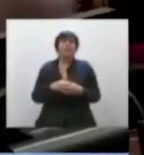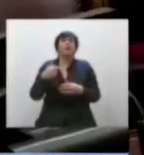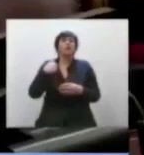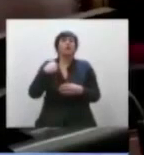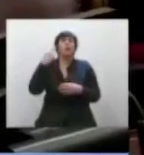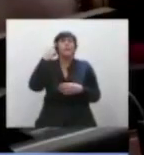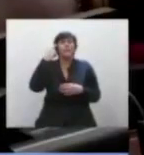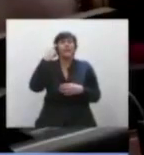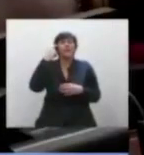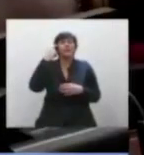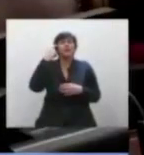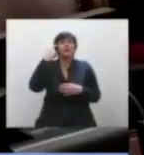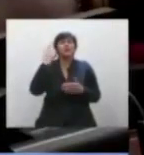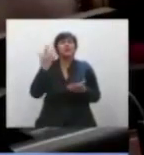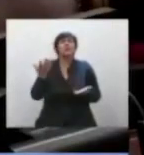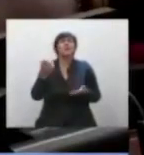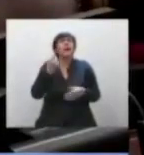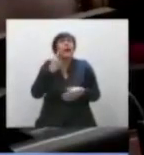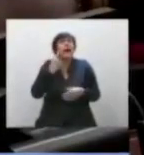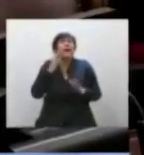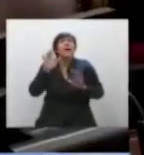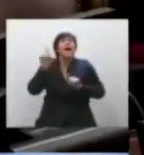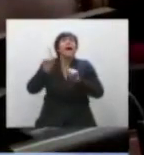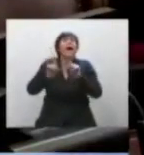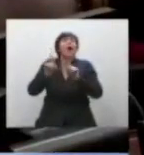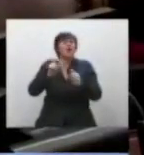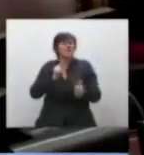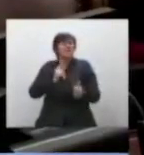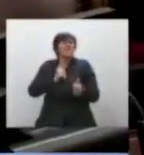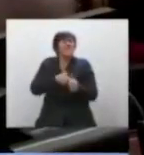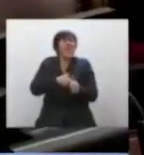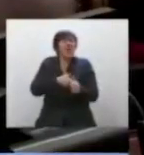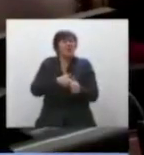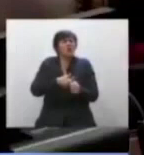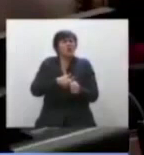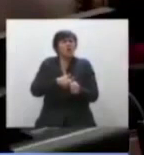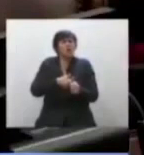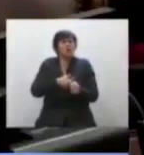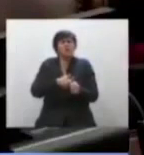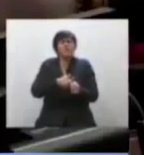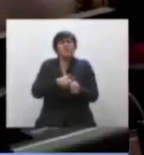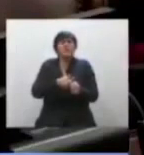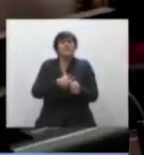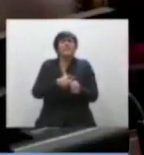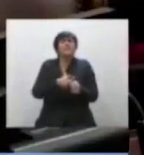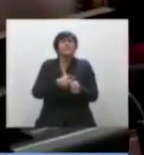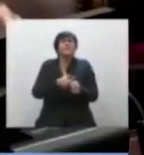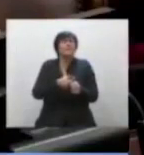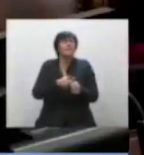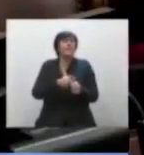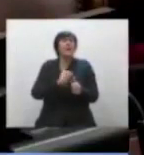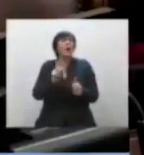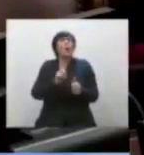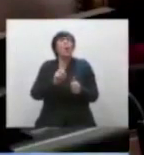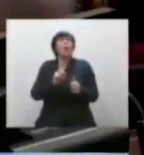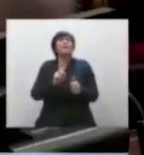contra. Y también estamos pidiendo explicaciones sobre algunos puestos, como la senadora Larraburu, que votó